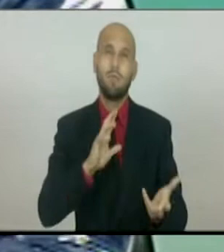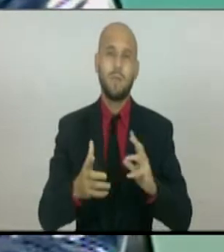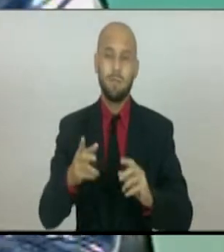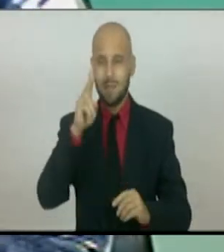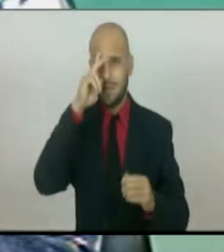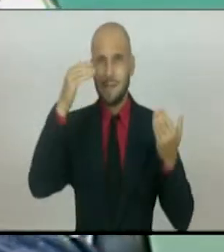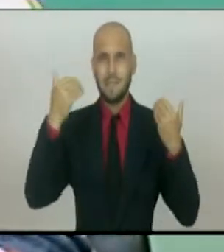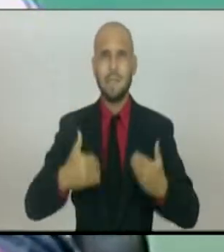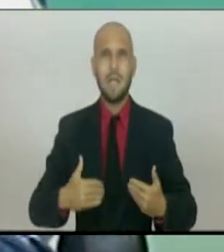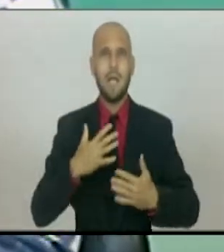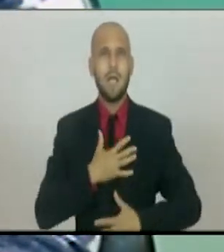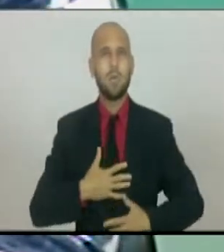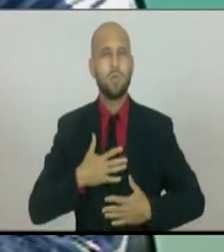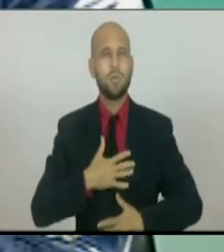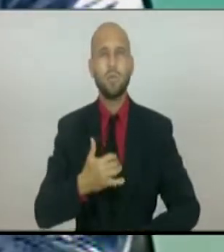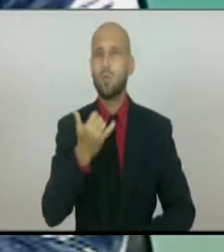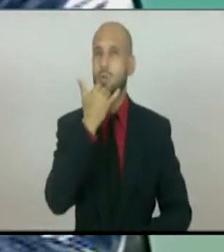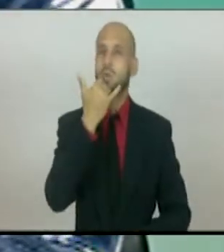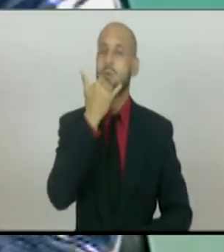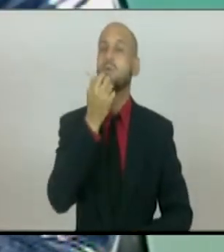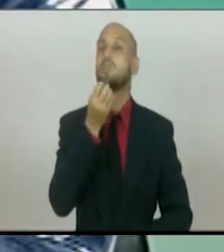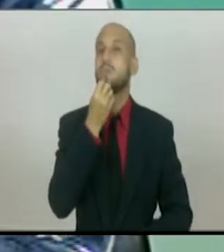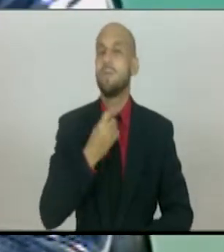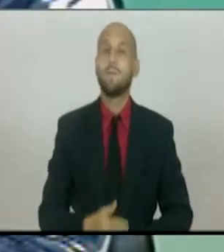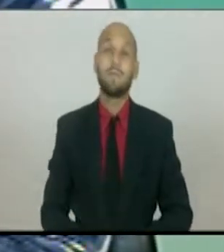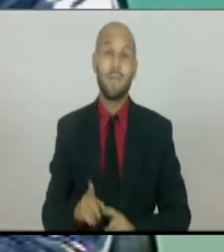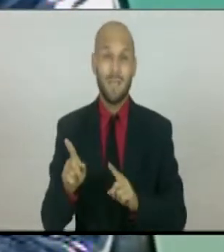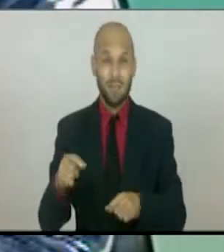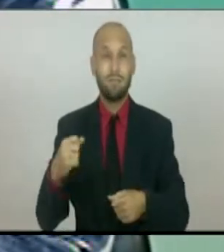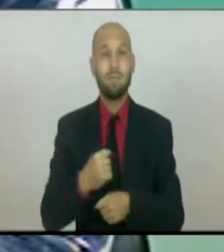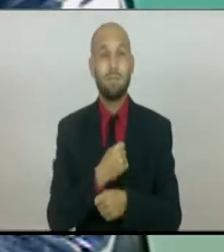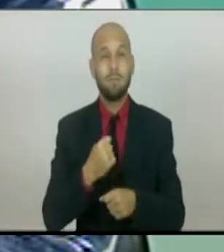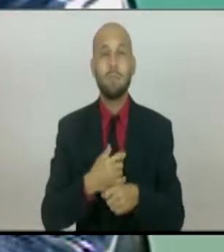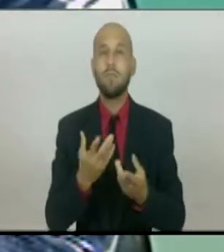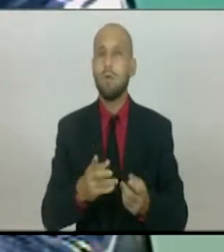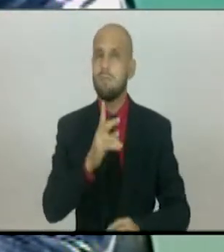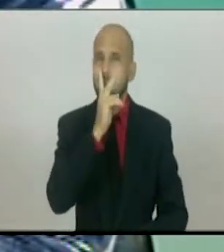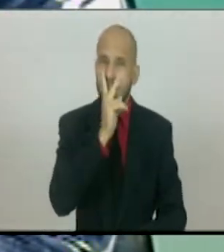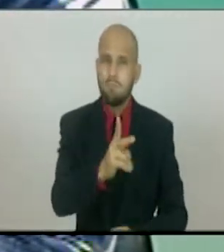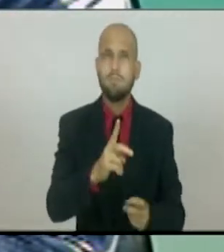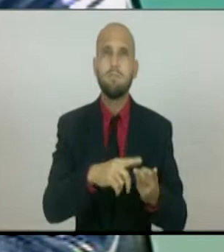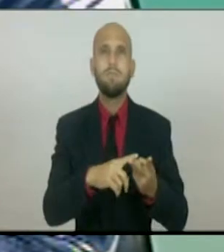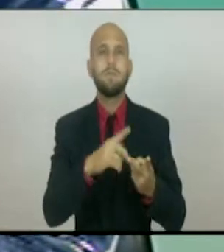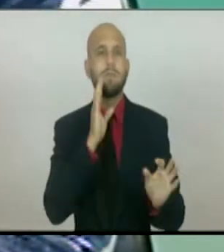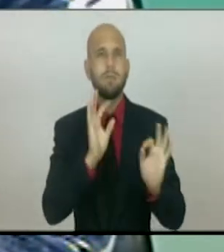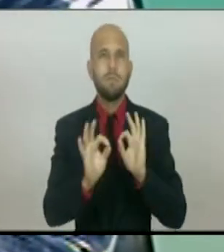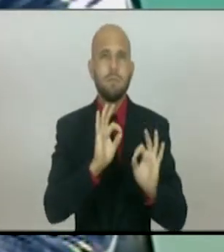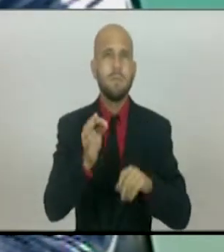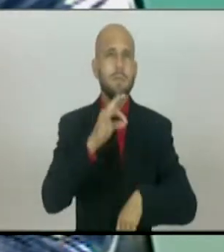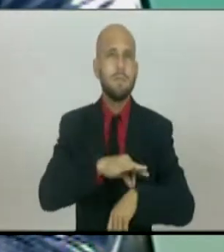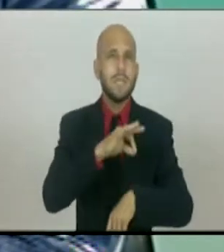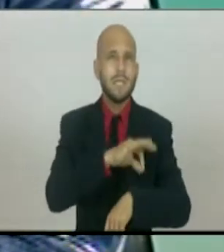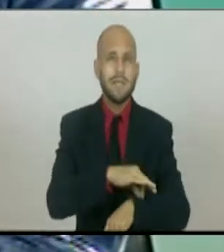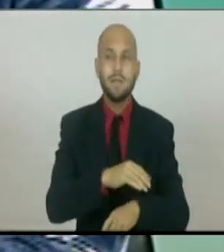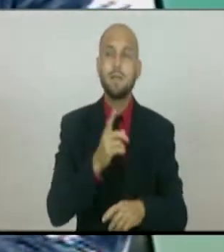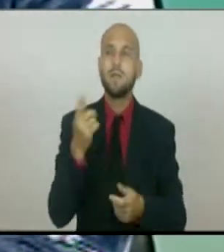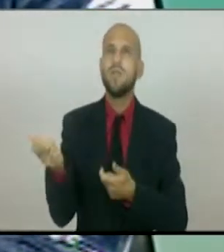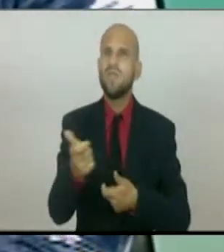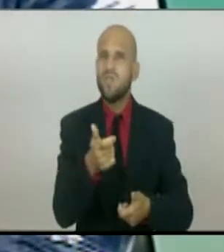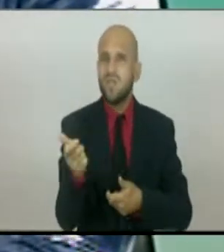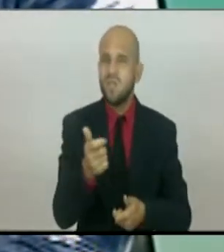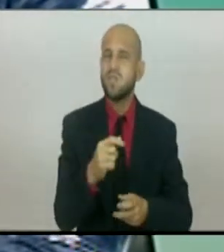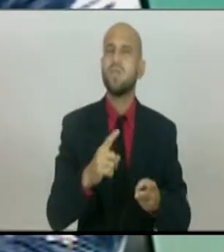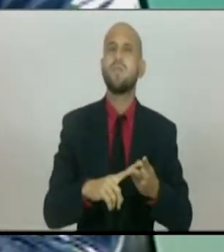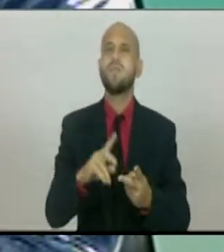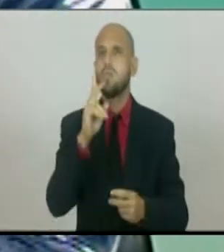del planeta, precisamente porque hay que darle seguimiento y vigilancia a los vectores que transmiten estas enfermedades.